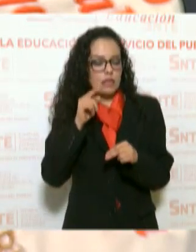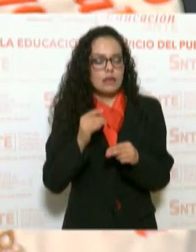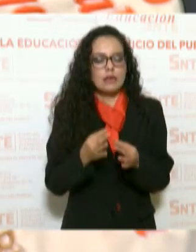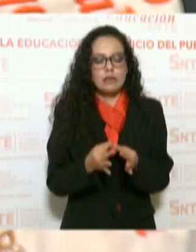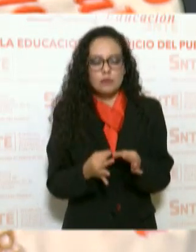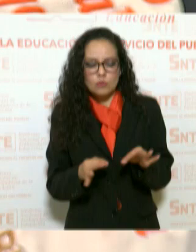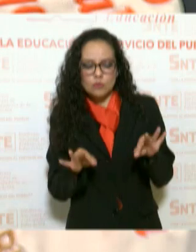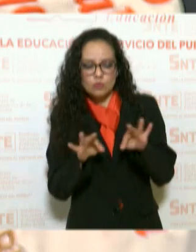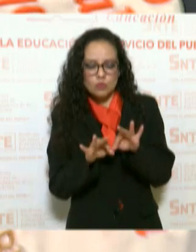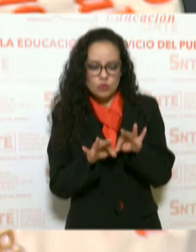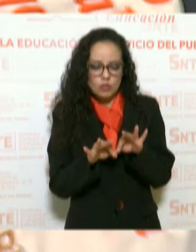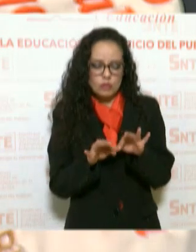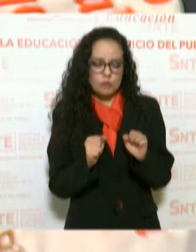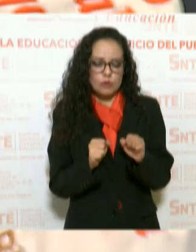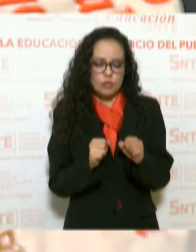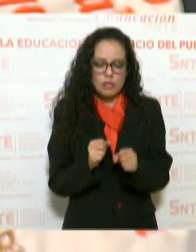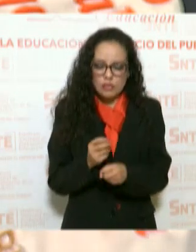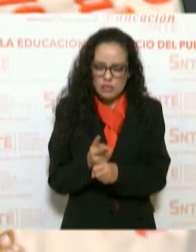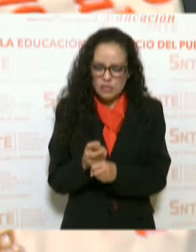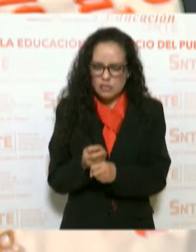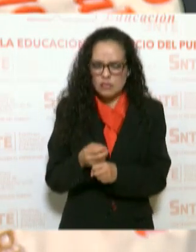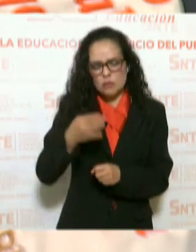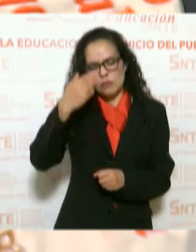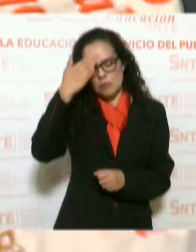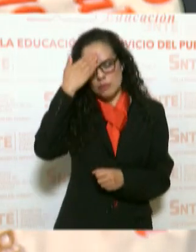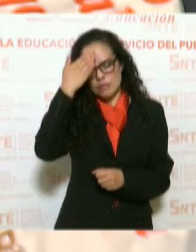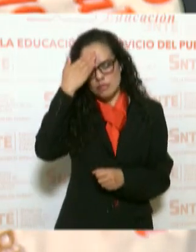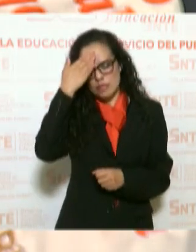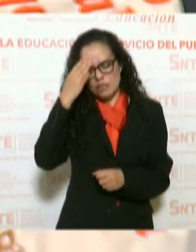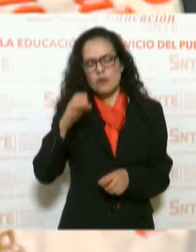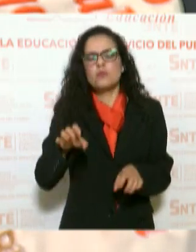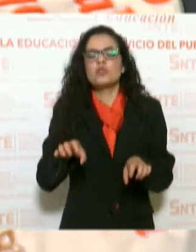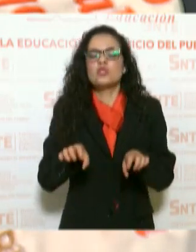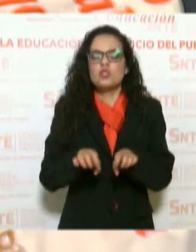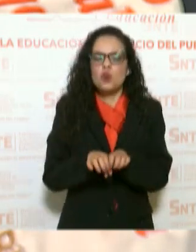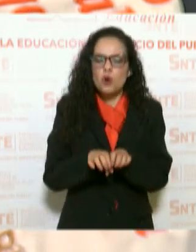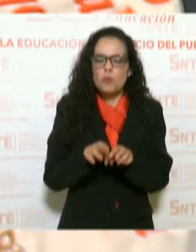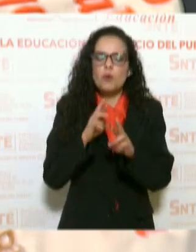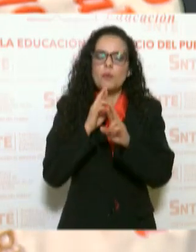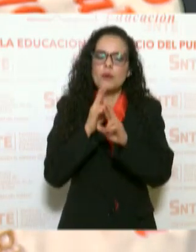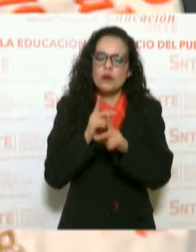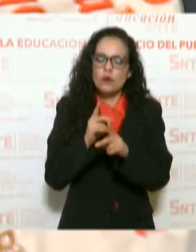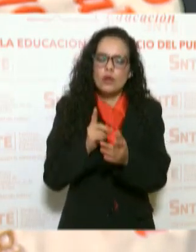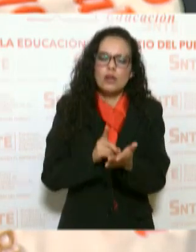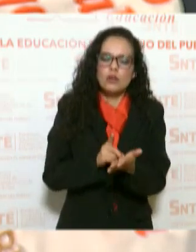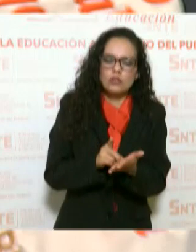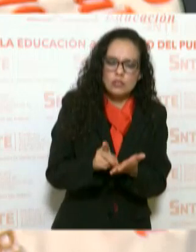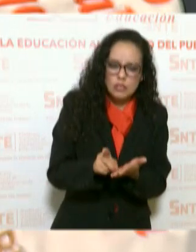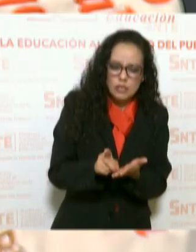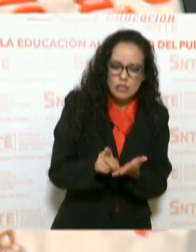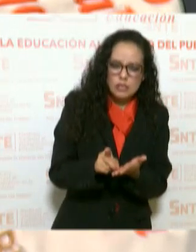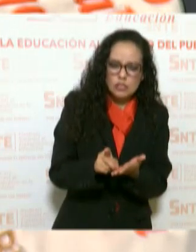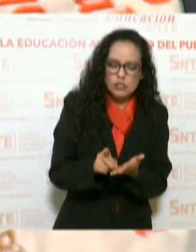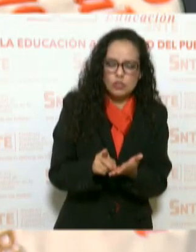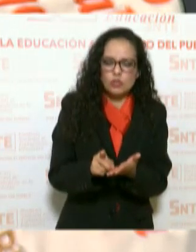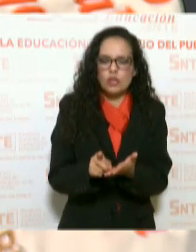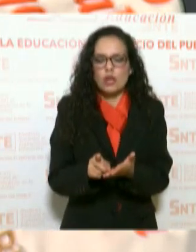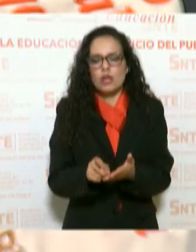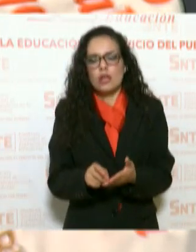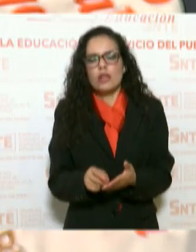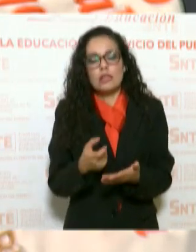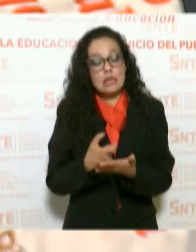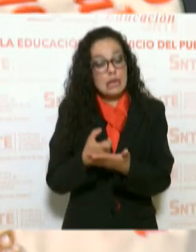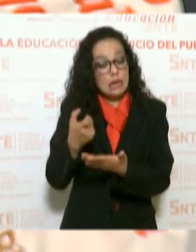sindicatos pueden responder y están respondiendo para luchar y mejorar los derechos y las condiciones de todo el personal.